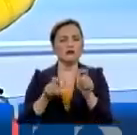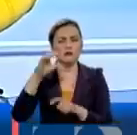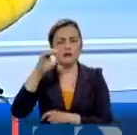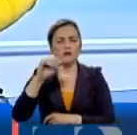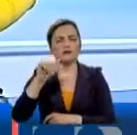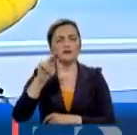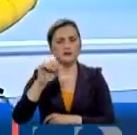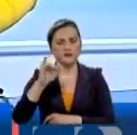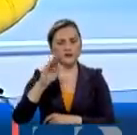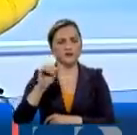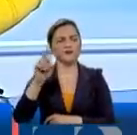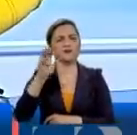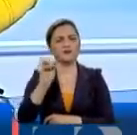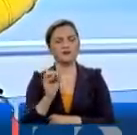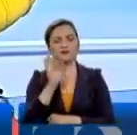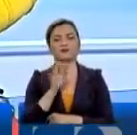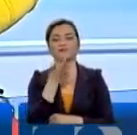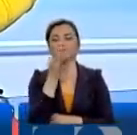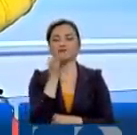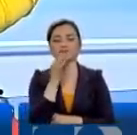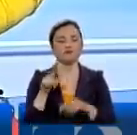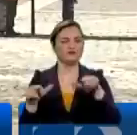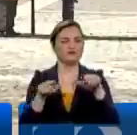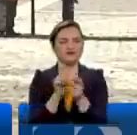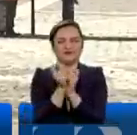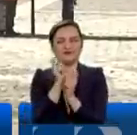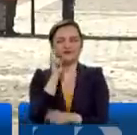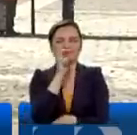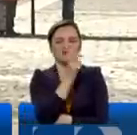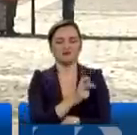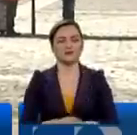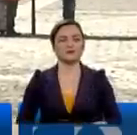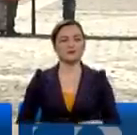por ejemplo, han hecho de sus granjas sitios turísticos.